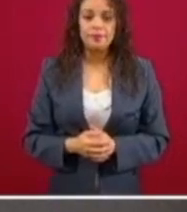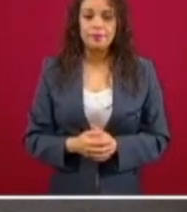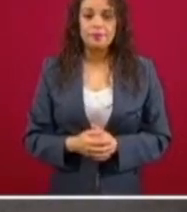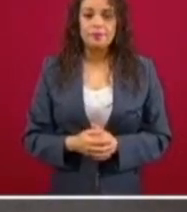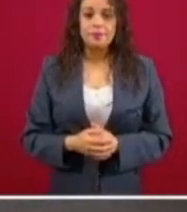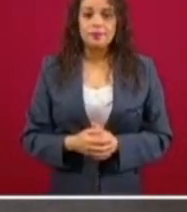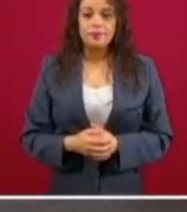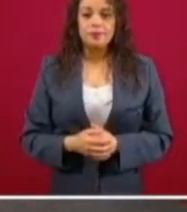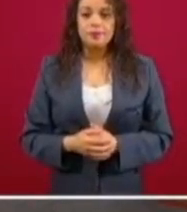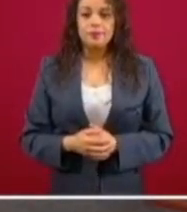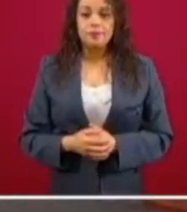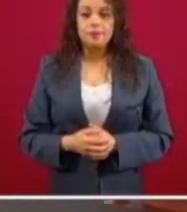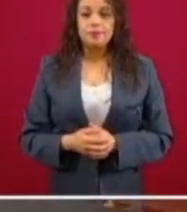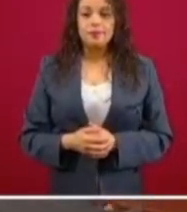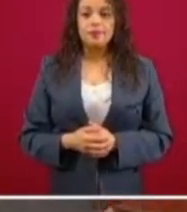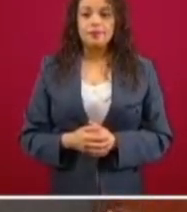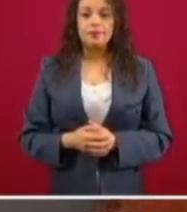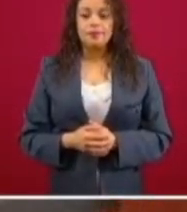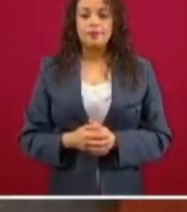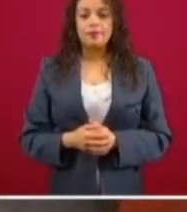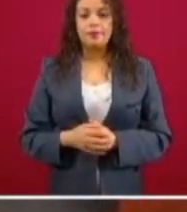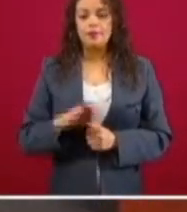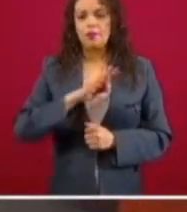A lo mejor nos entendemos con los